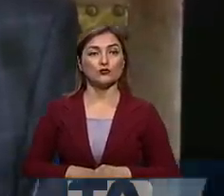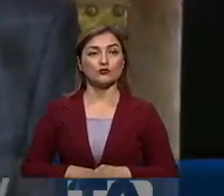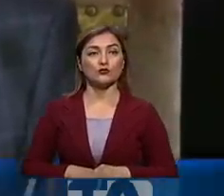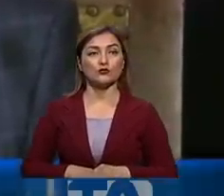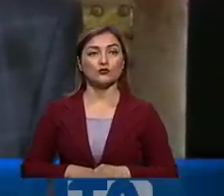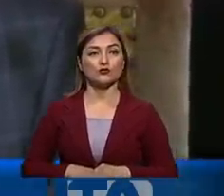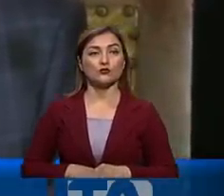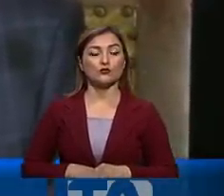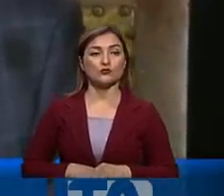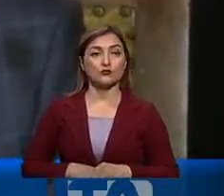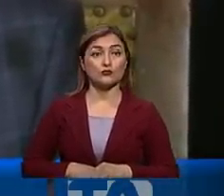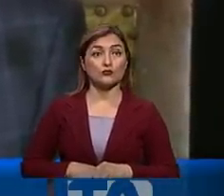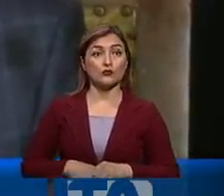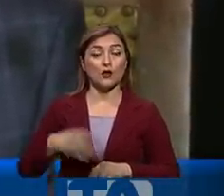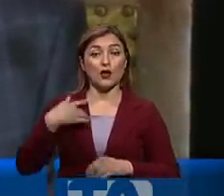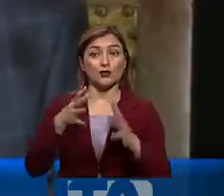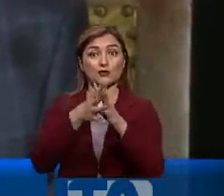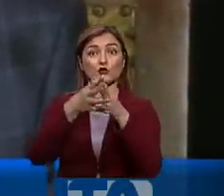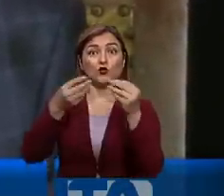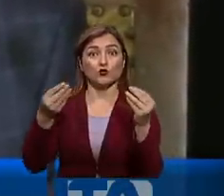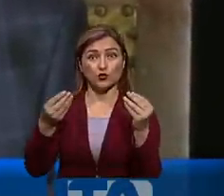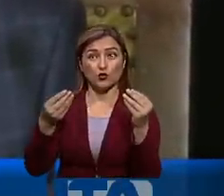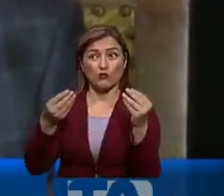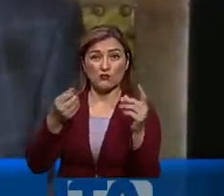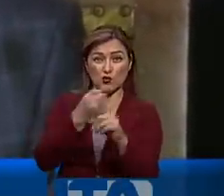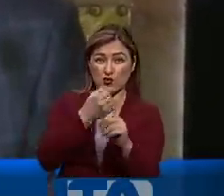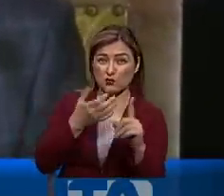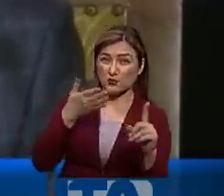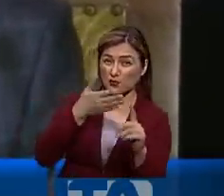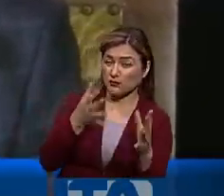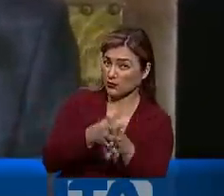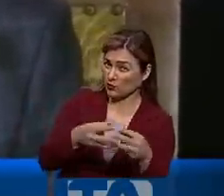el camino sea la violencia